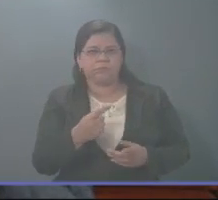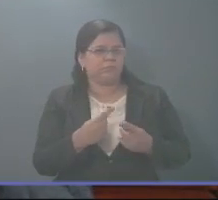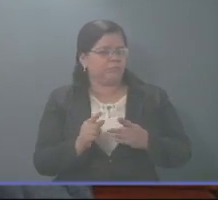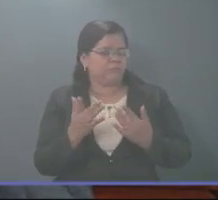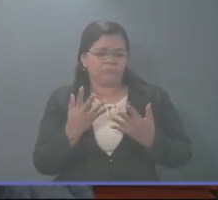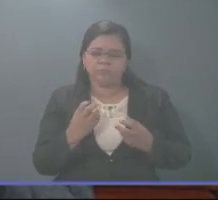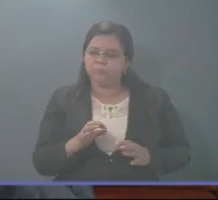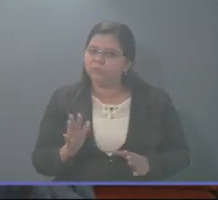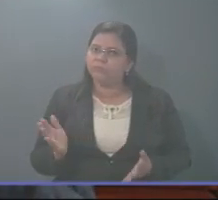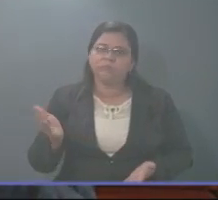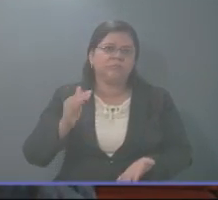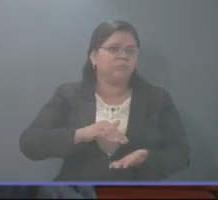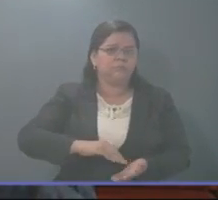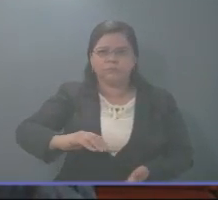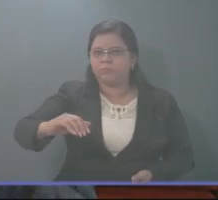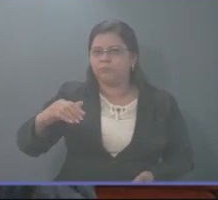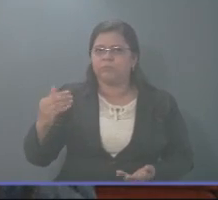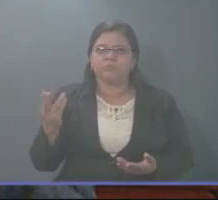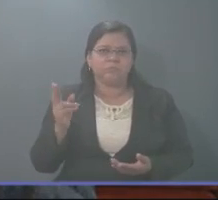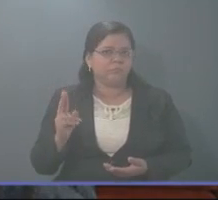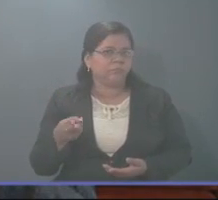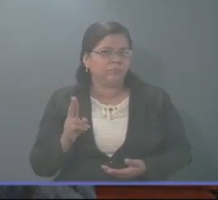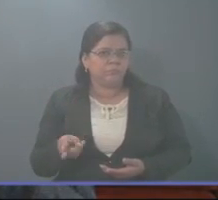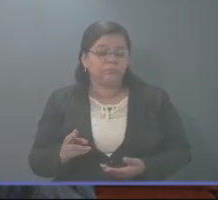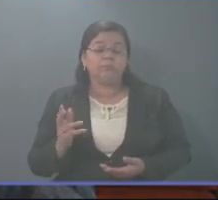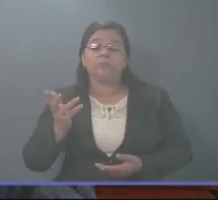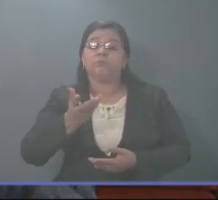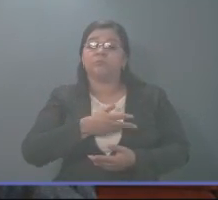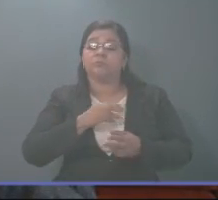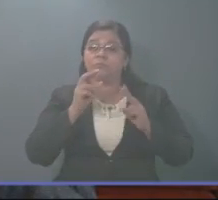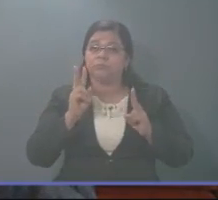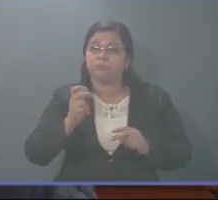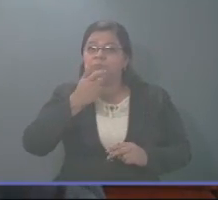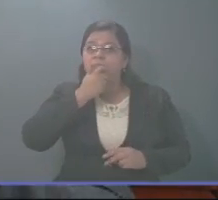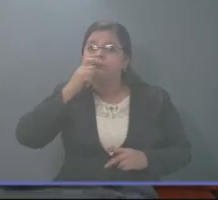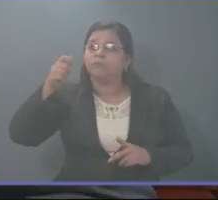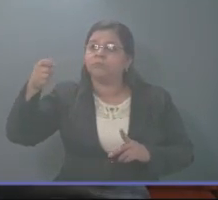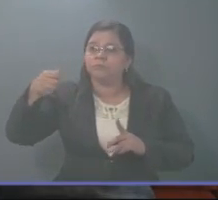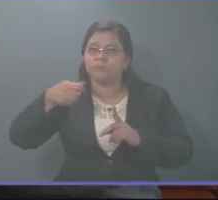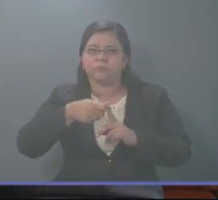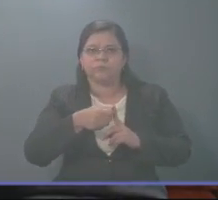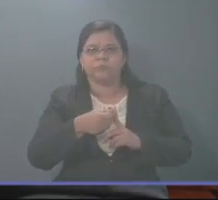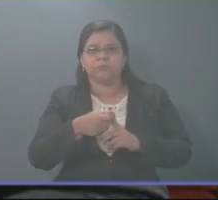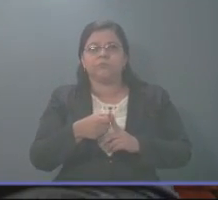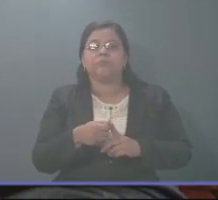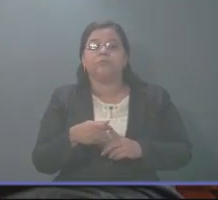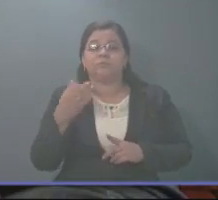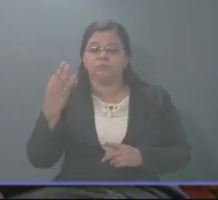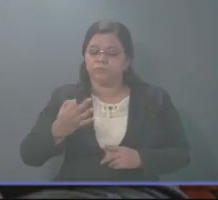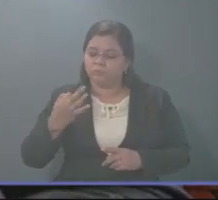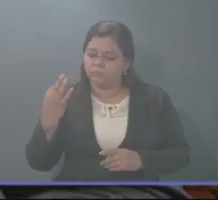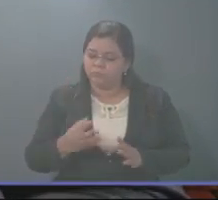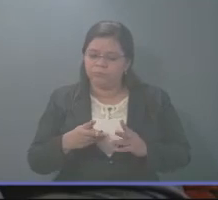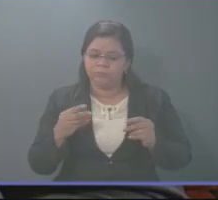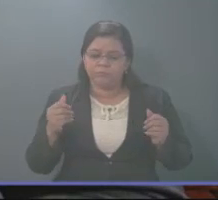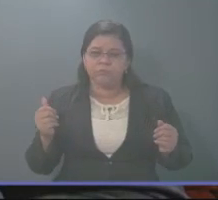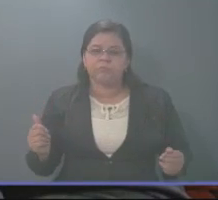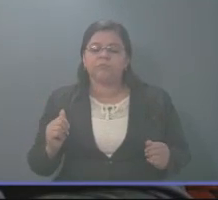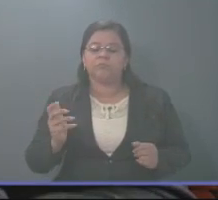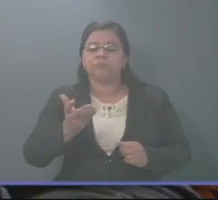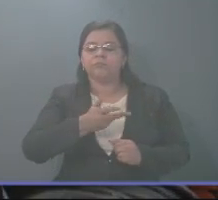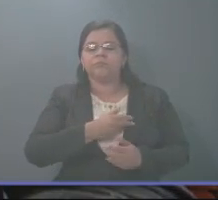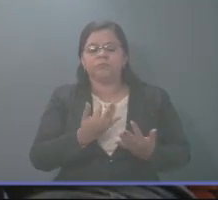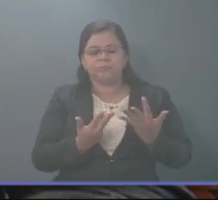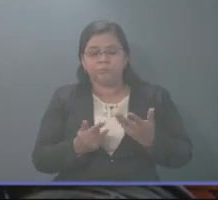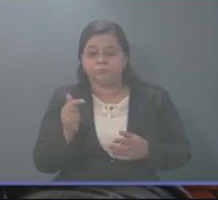repetirlos. Tenemos una deuda en el tema de pensiones y ojalá la comisión ad hoc que está analizando el